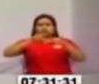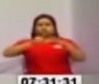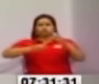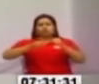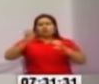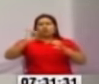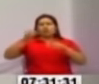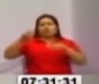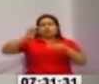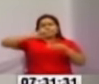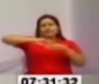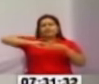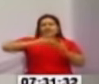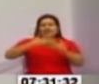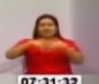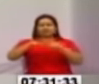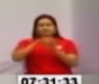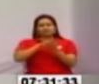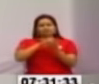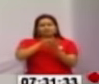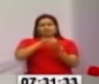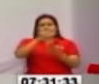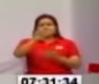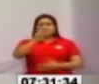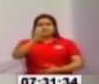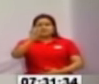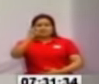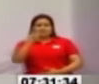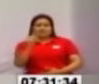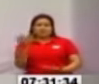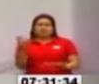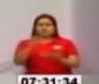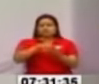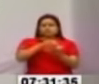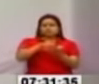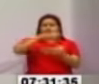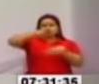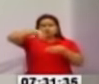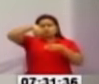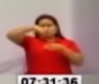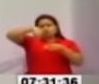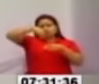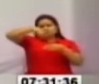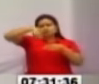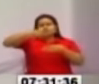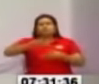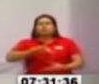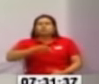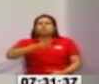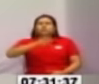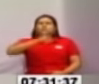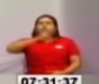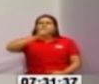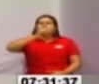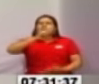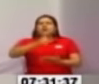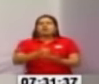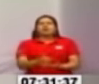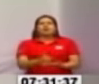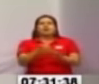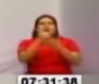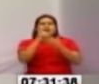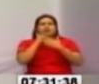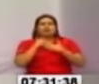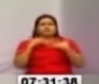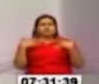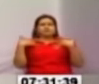avena y canela, que es muy sabrosa, un batido de leche con fruta y avena, por ejemplo. Entonces, todos estos alimentos nos van a ayudar muchísimo para poder